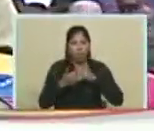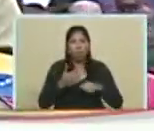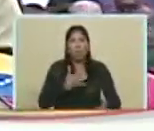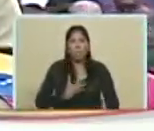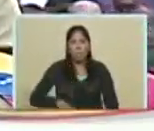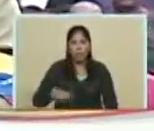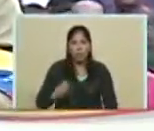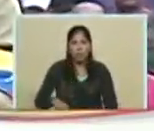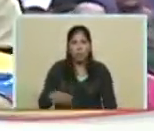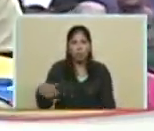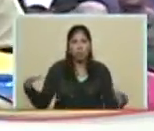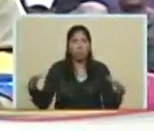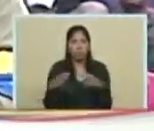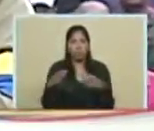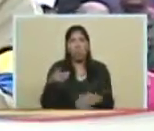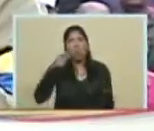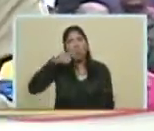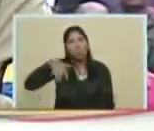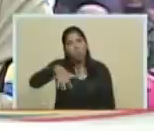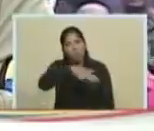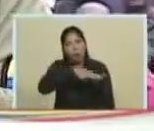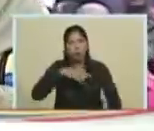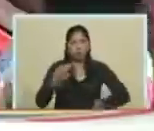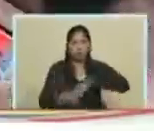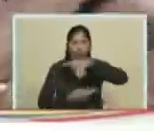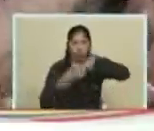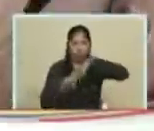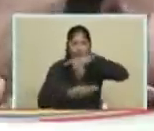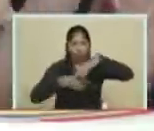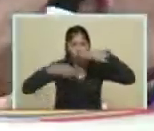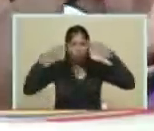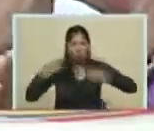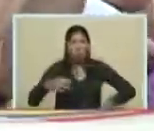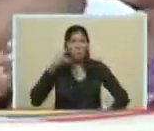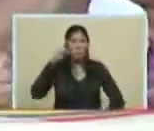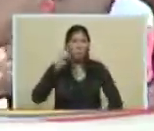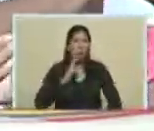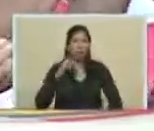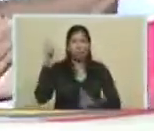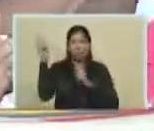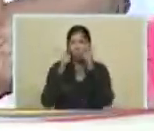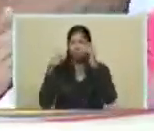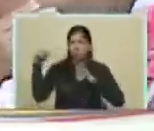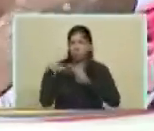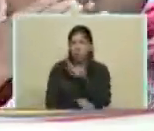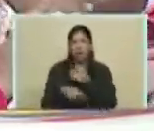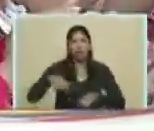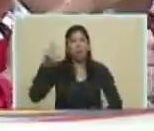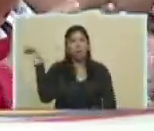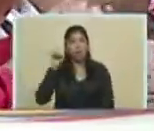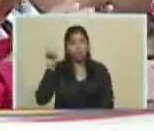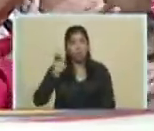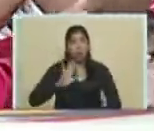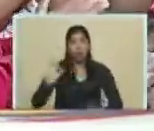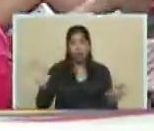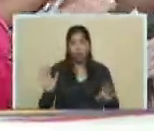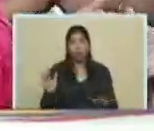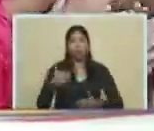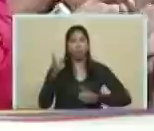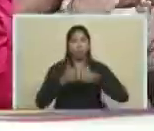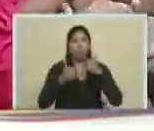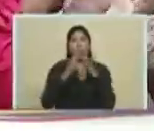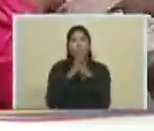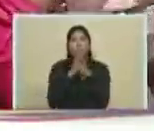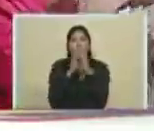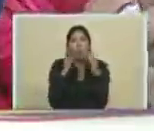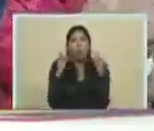presidencial de las fuerzas patrióticas, revolucionarias, bolivarianas y chavistas de Venezuela, el candidato de todo